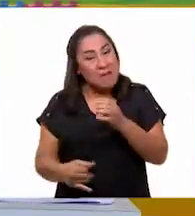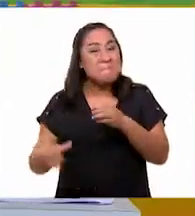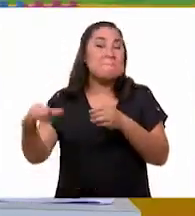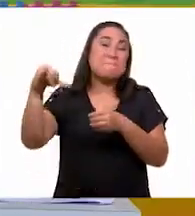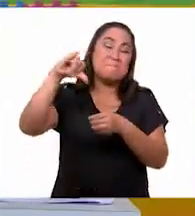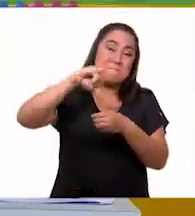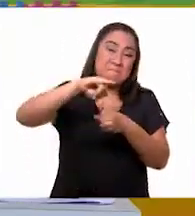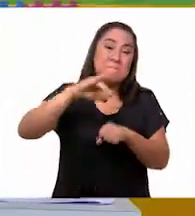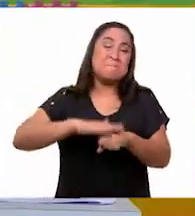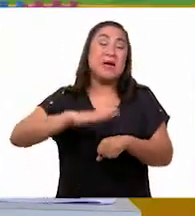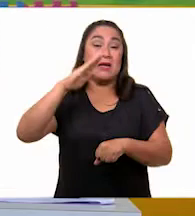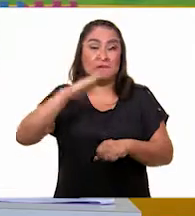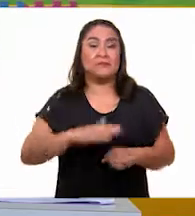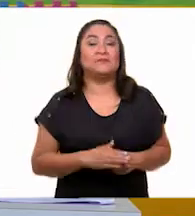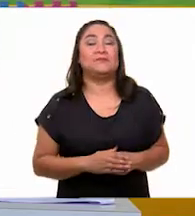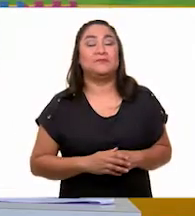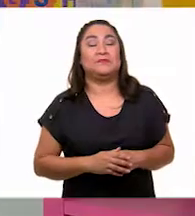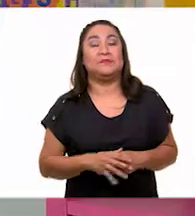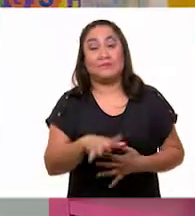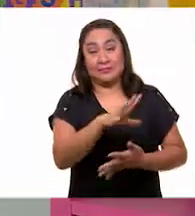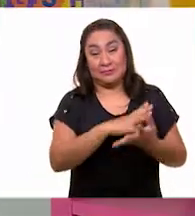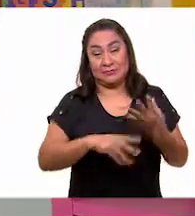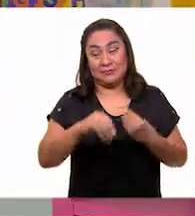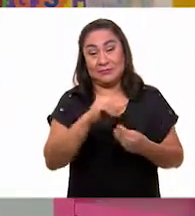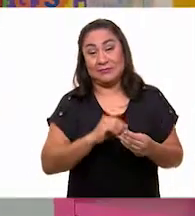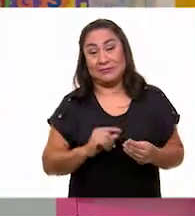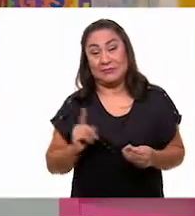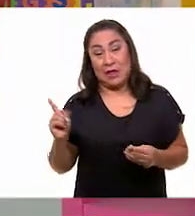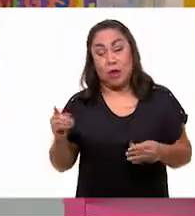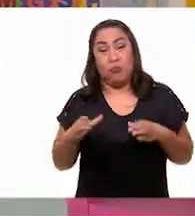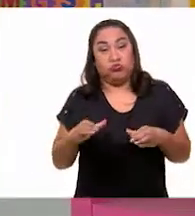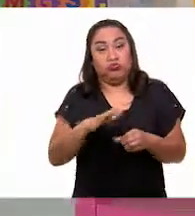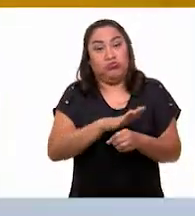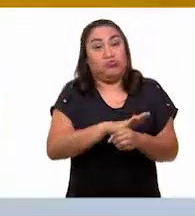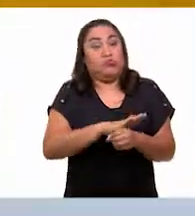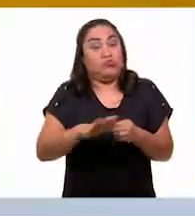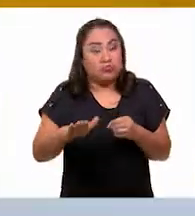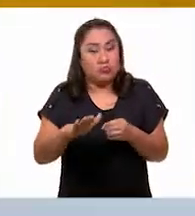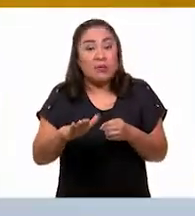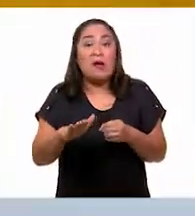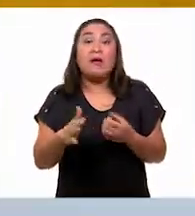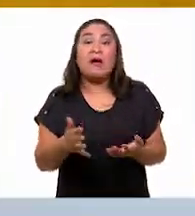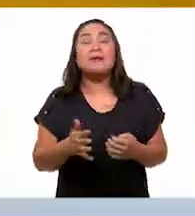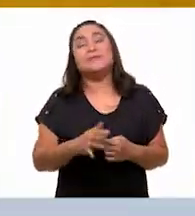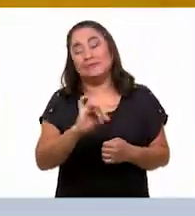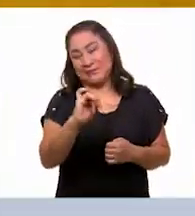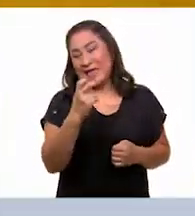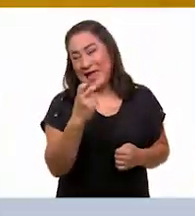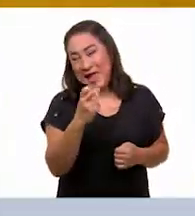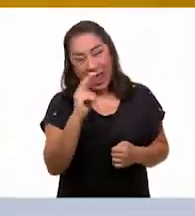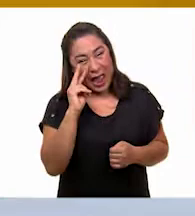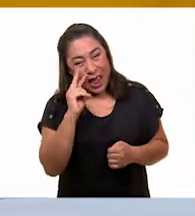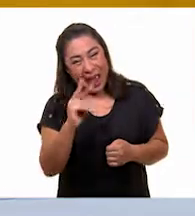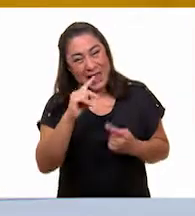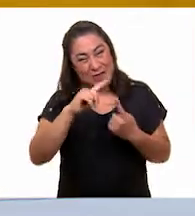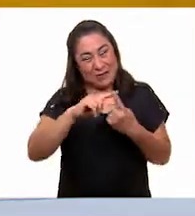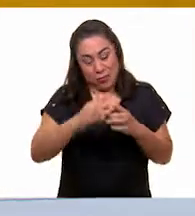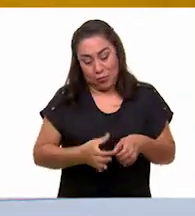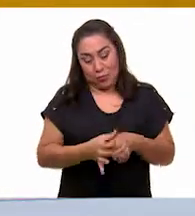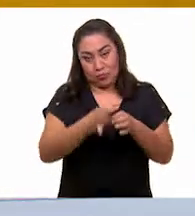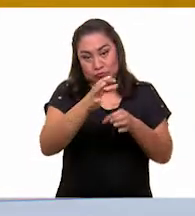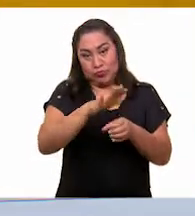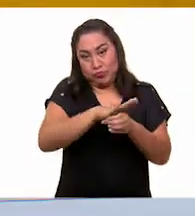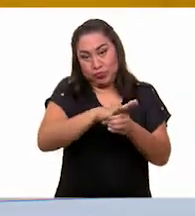poco y la otra, la chaparrita, ya estaba llena completamente. Exacto. La botella que ustedes eligieron estaba